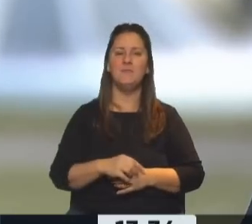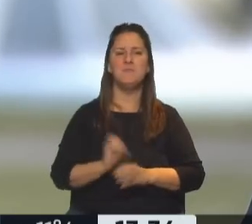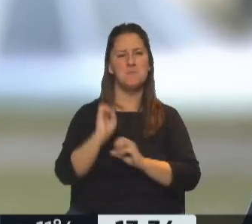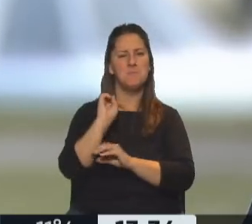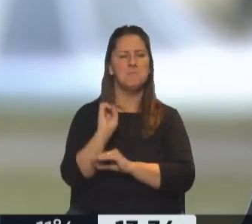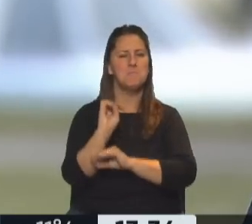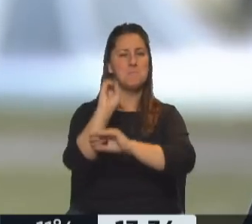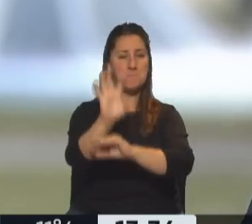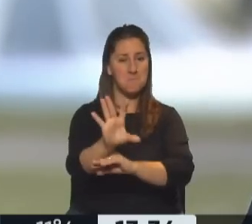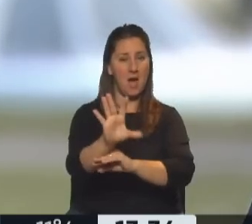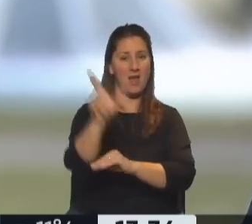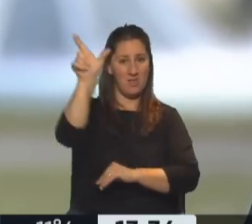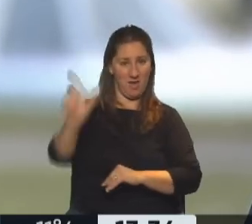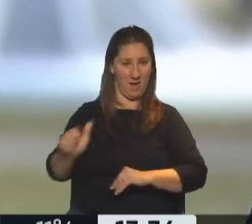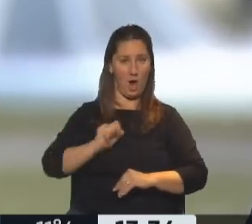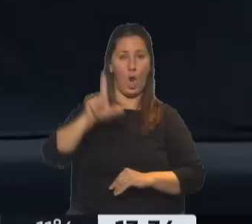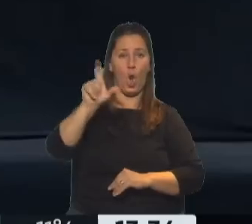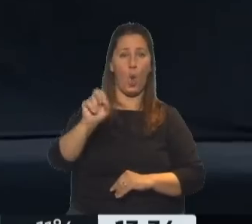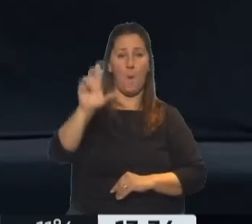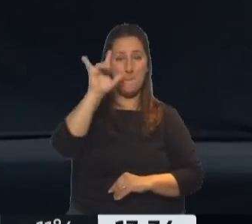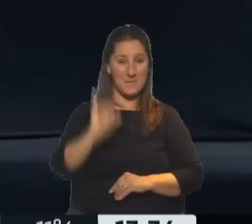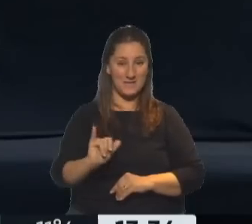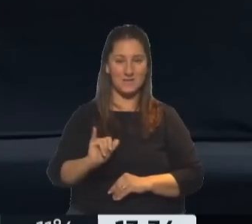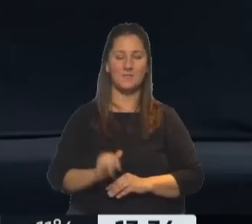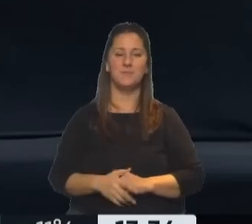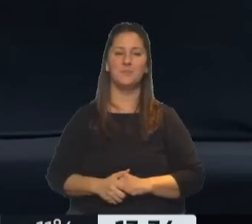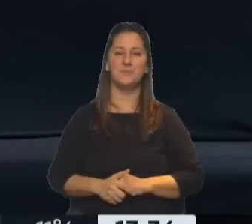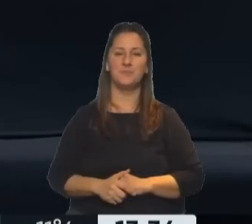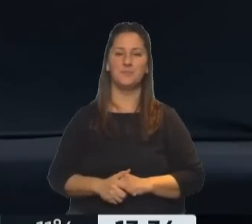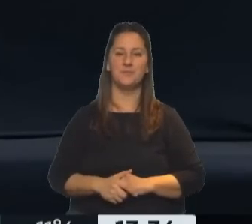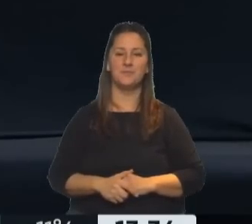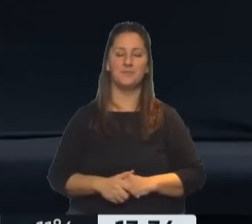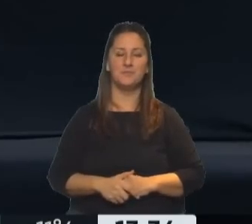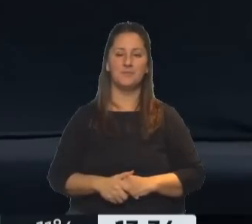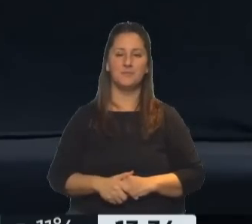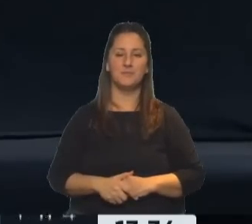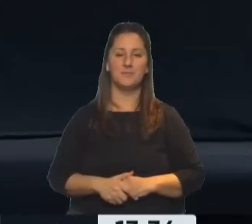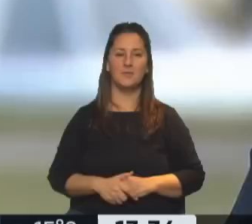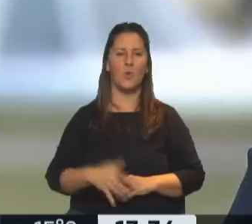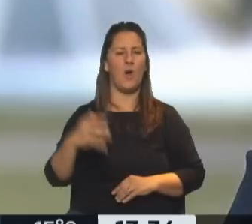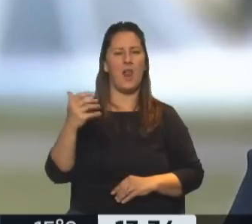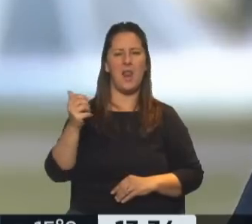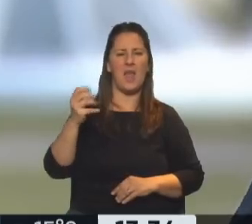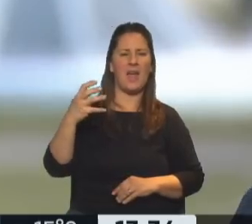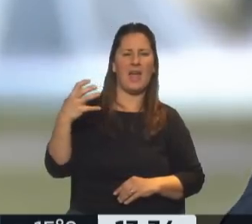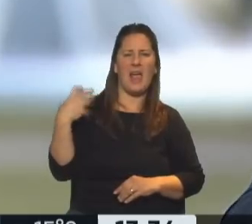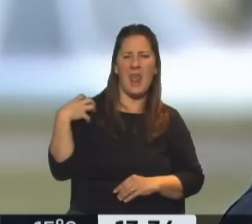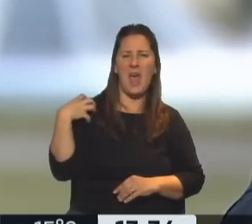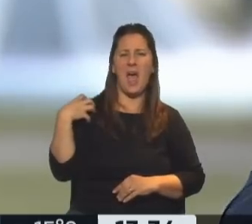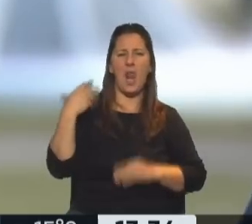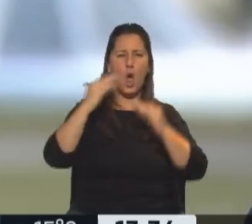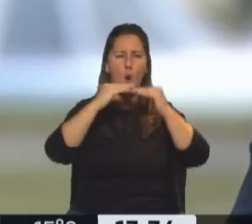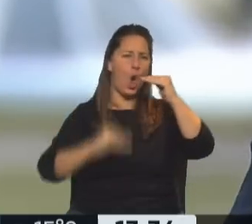manda al brigadier López, al brigadier general López, o al general brigadier, no sé cómo es exactamente